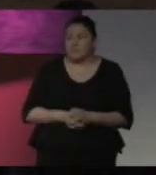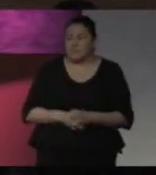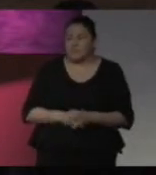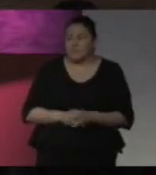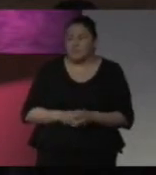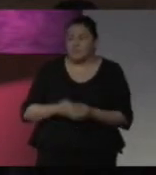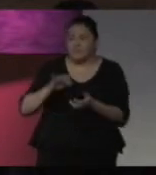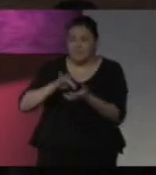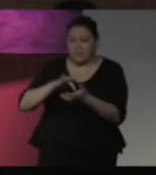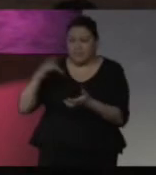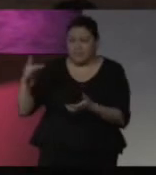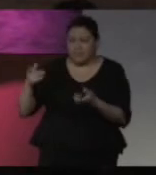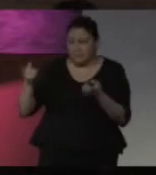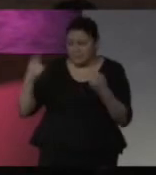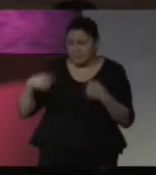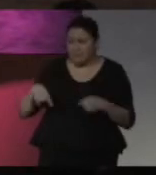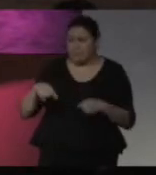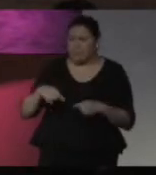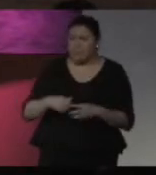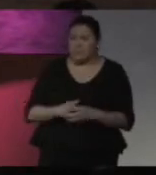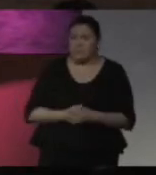Muchas gracias.